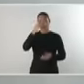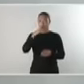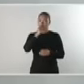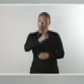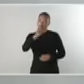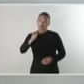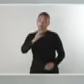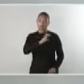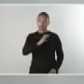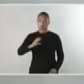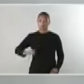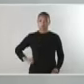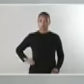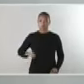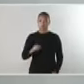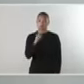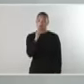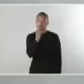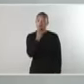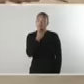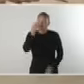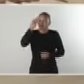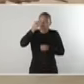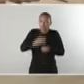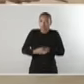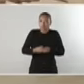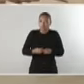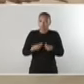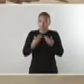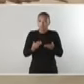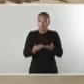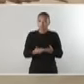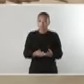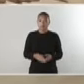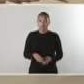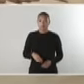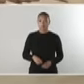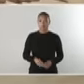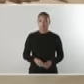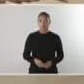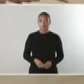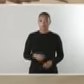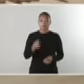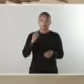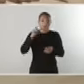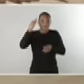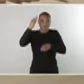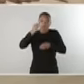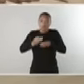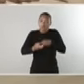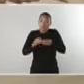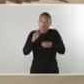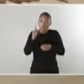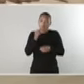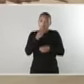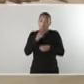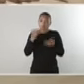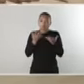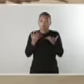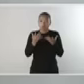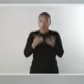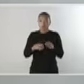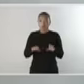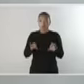candidatos que ese minuto final es el último que habrá